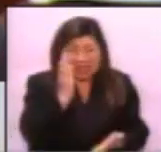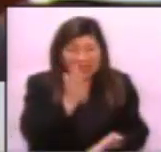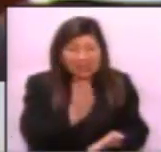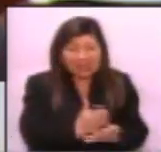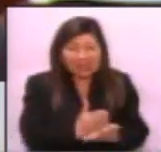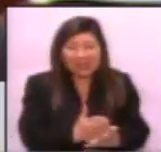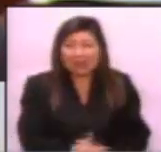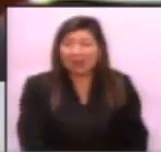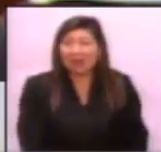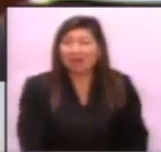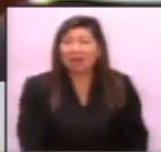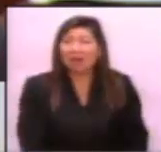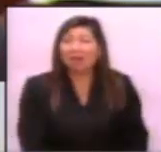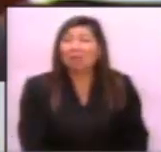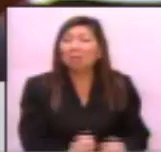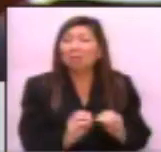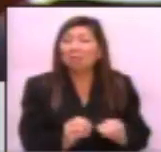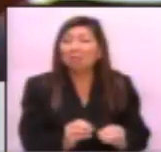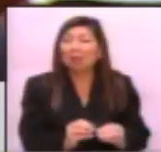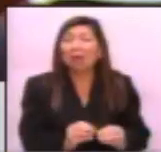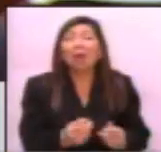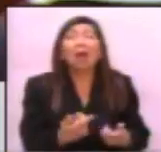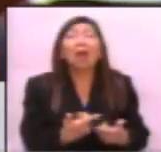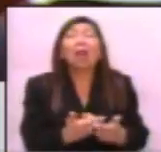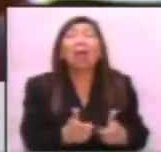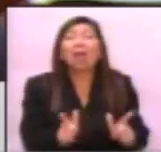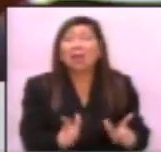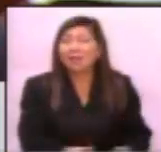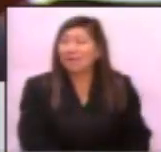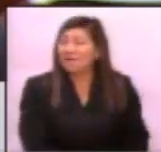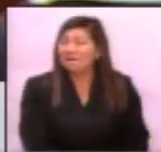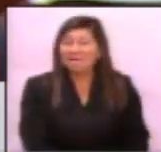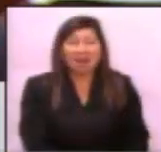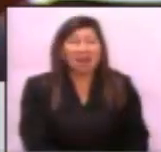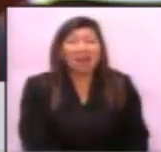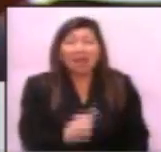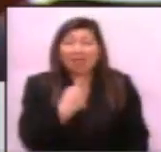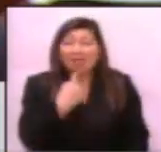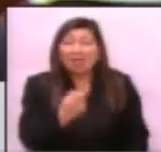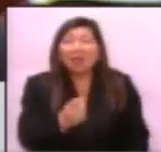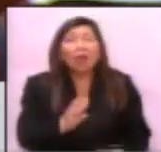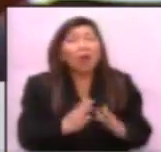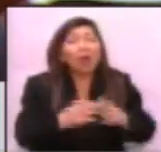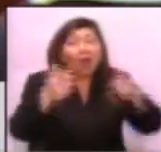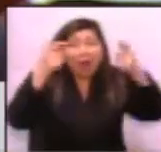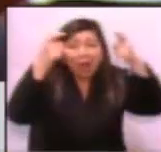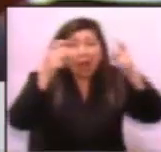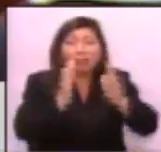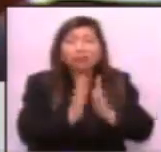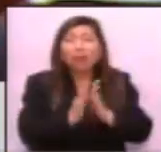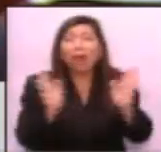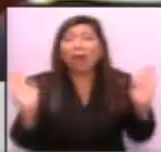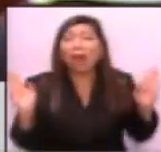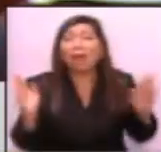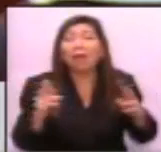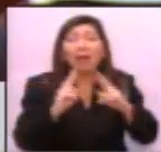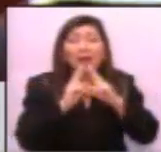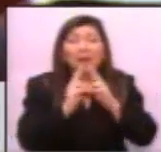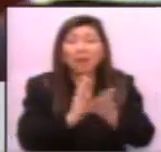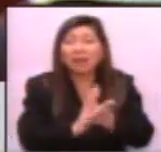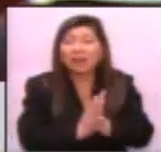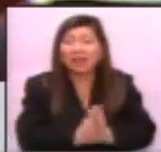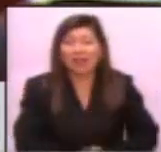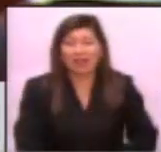sancionar, los han blindado y los han absuelto. Les han dicho que son unos angelitos que no tienen nada que